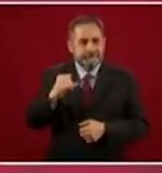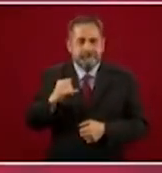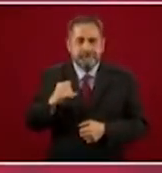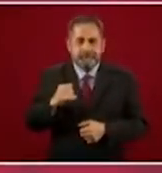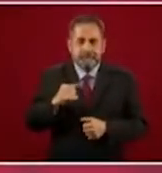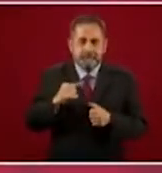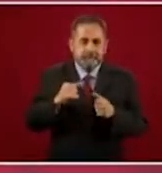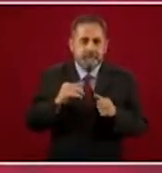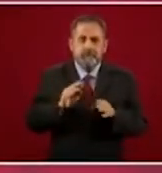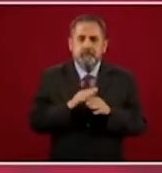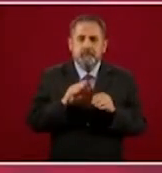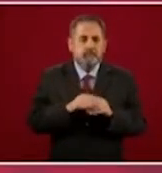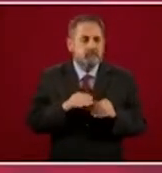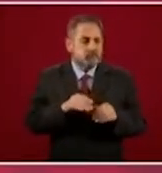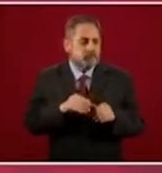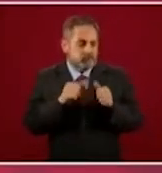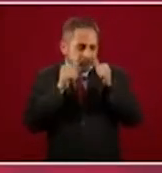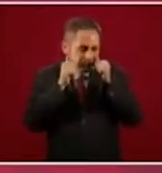invertir